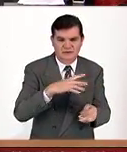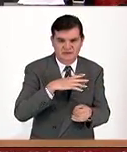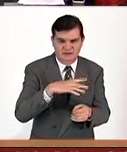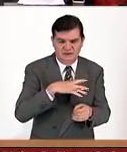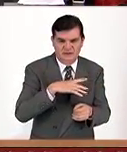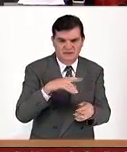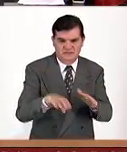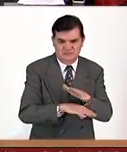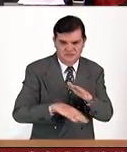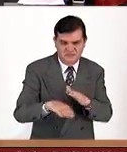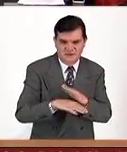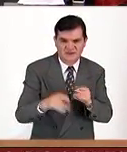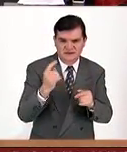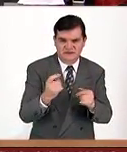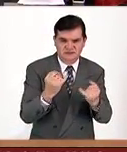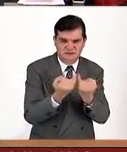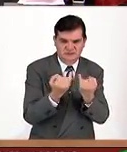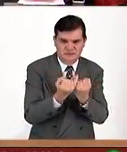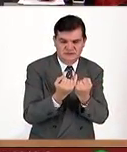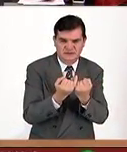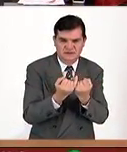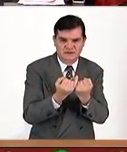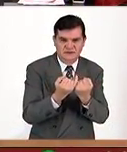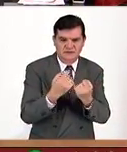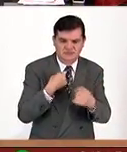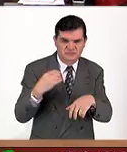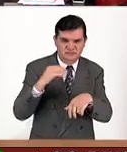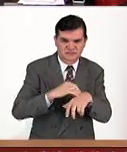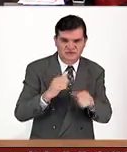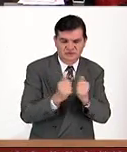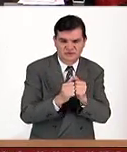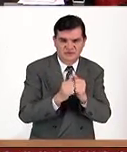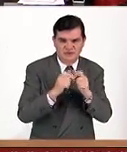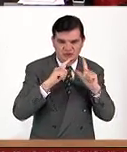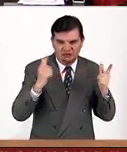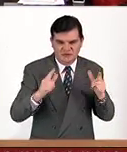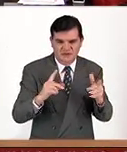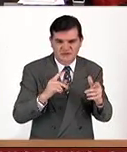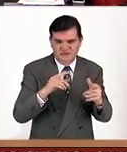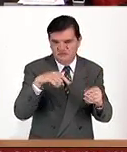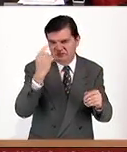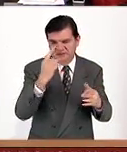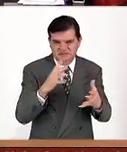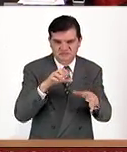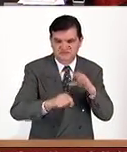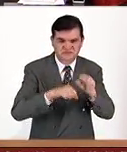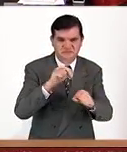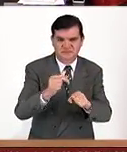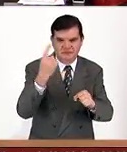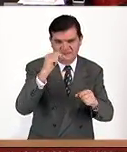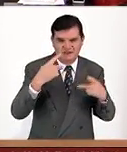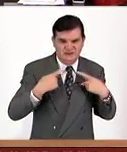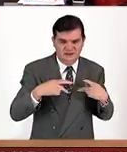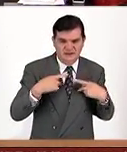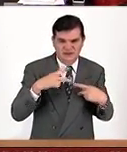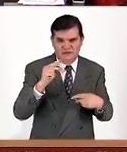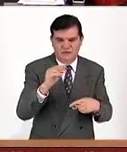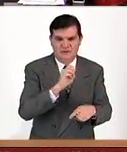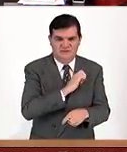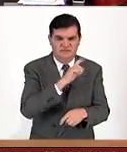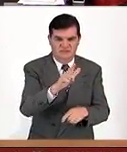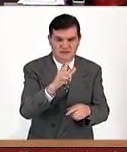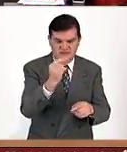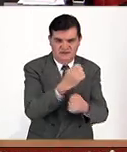abarcando principios fundamentales pedagógicos puestos en un lenguaje muy accesible para gente que no es especialista en